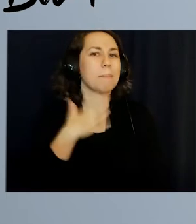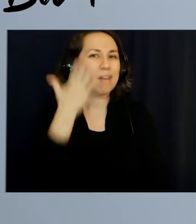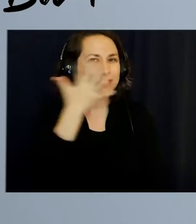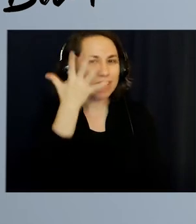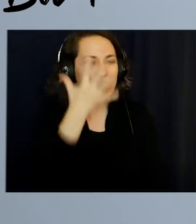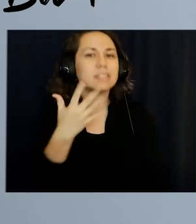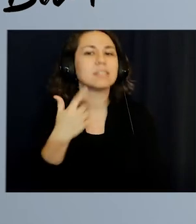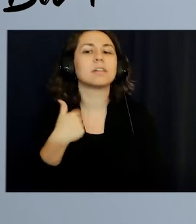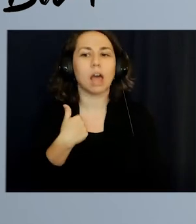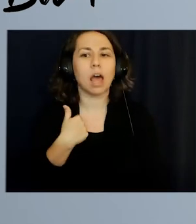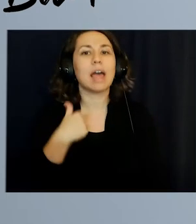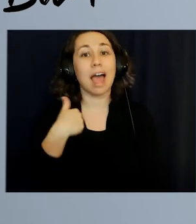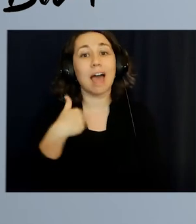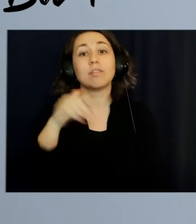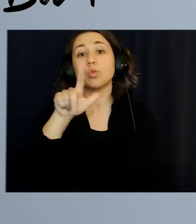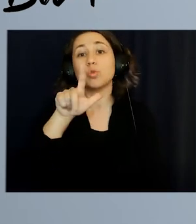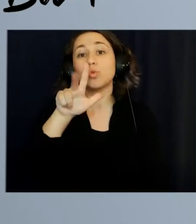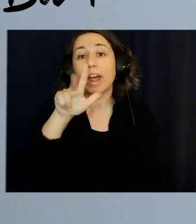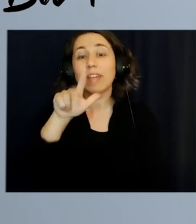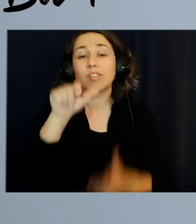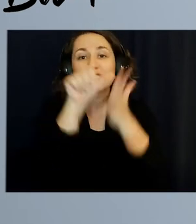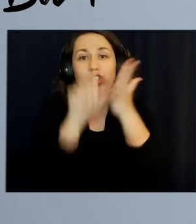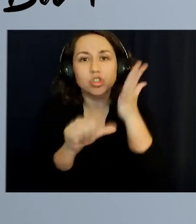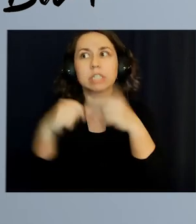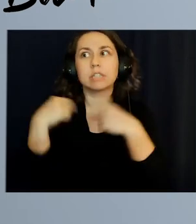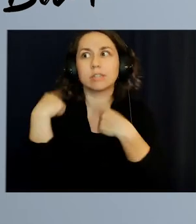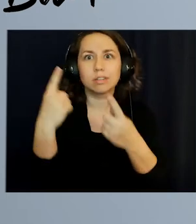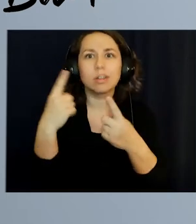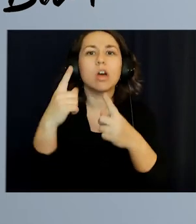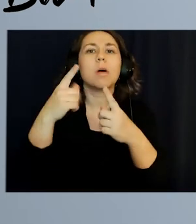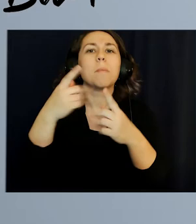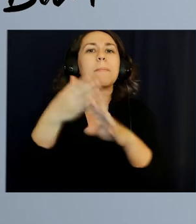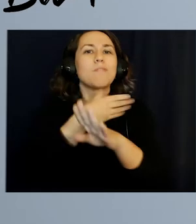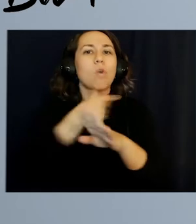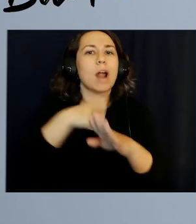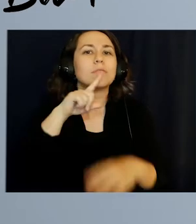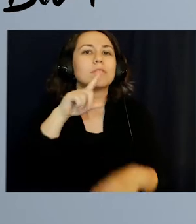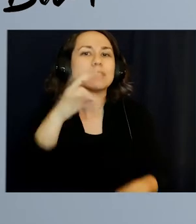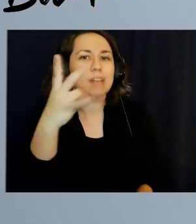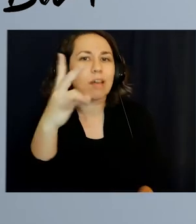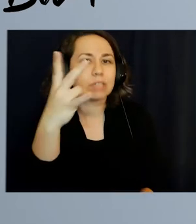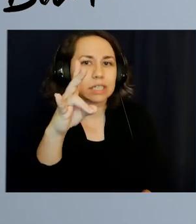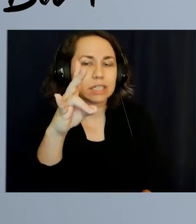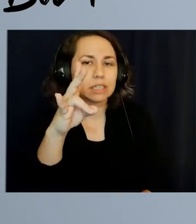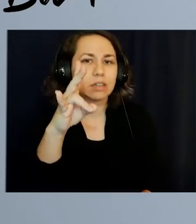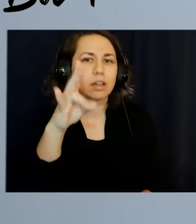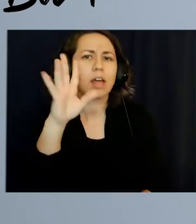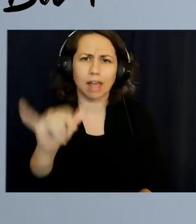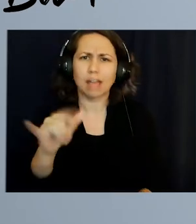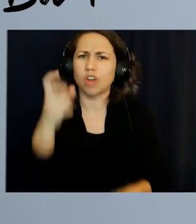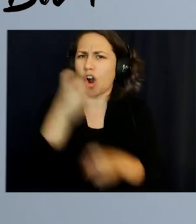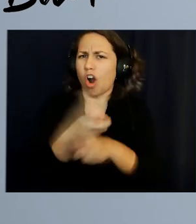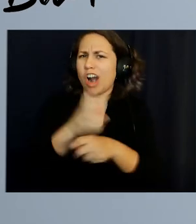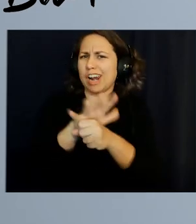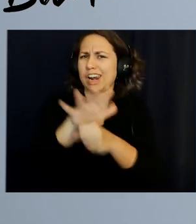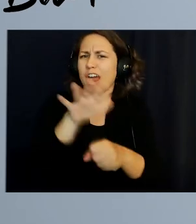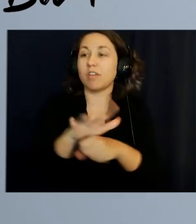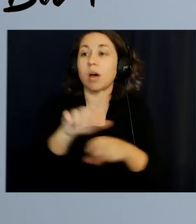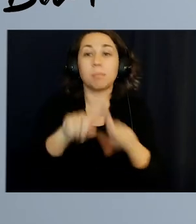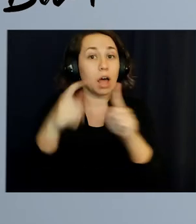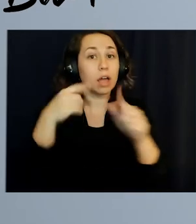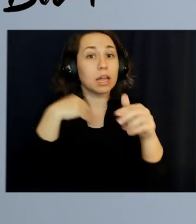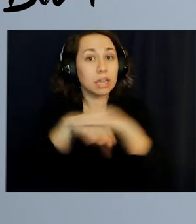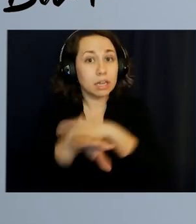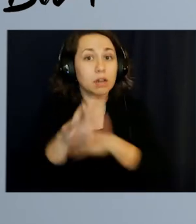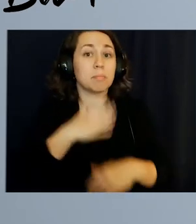nacimiento grave, un paladar lateral hendido. Esencialmente nací con un hoyo en mi cara. Tuve 23